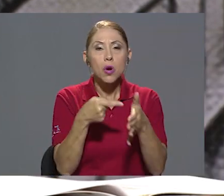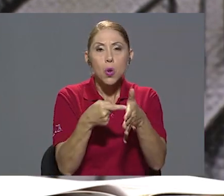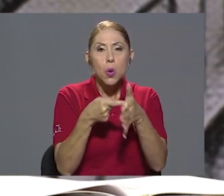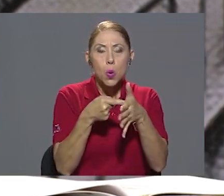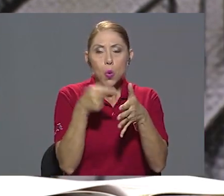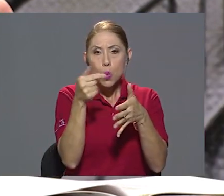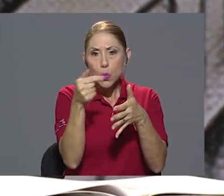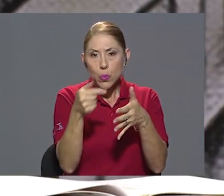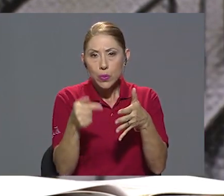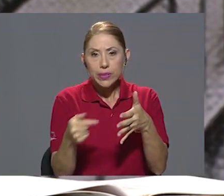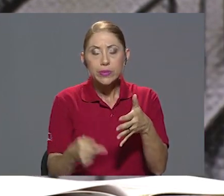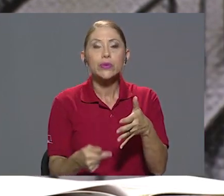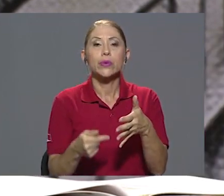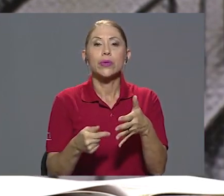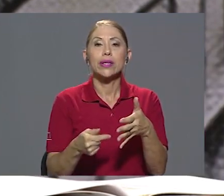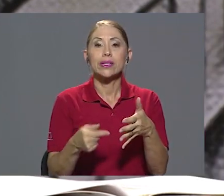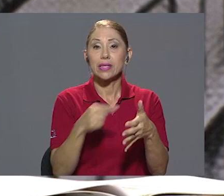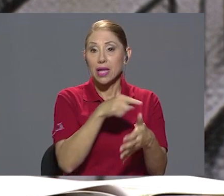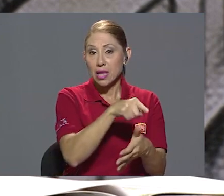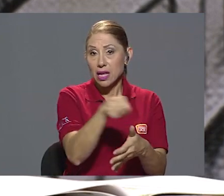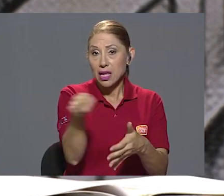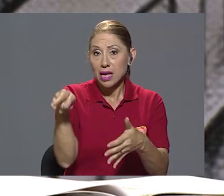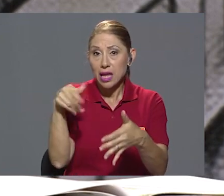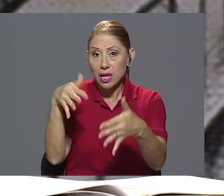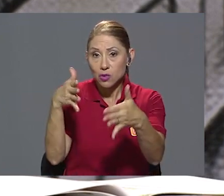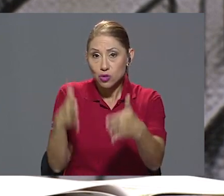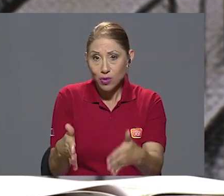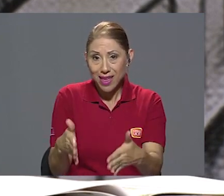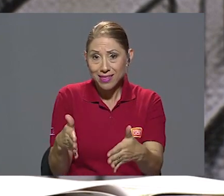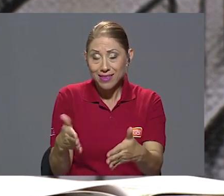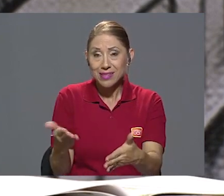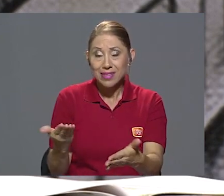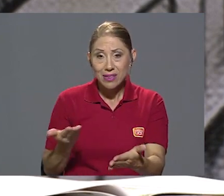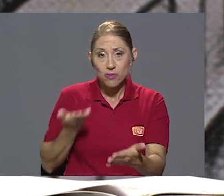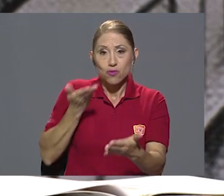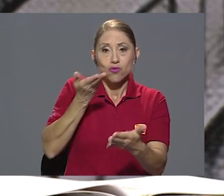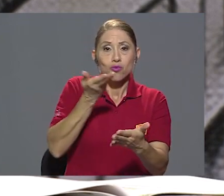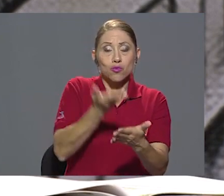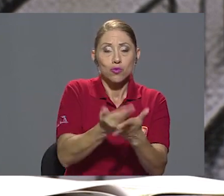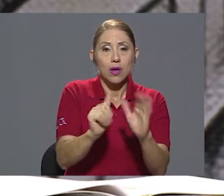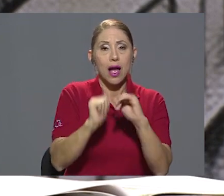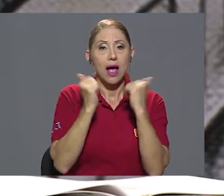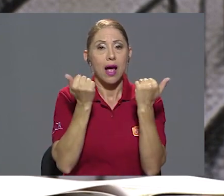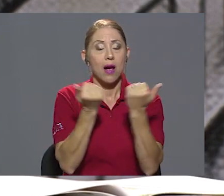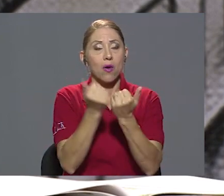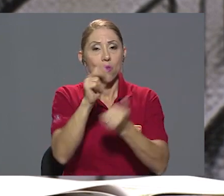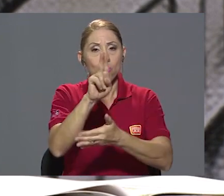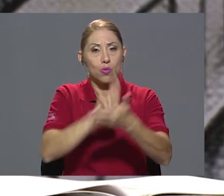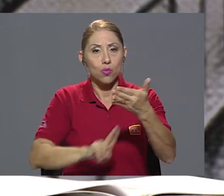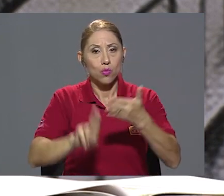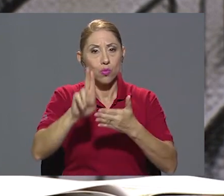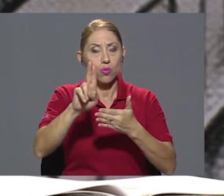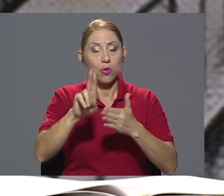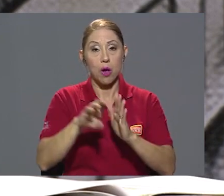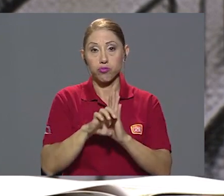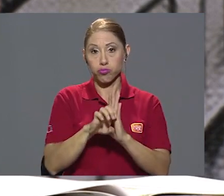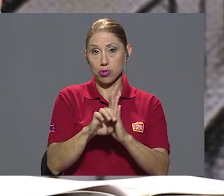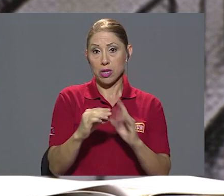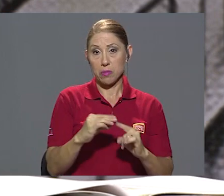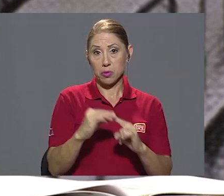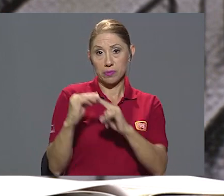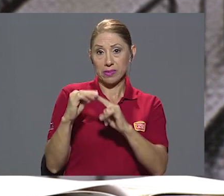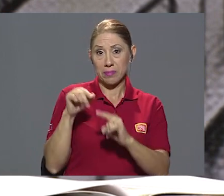las que, sobre todo, estudiantes están llegando a nuestras aulas universitarias. En el